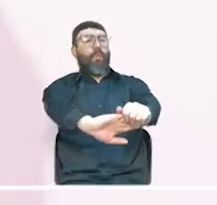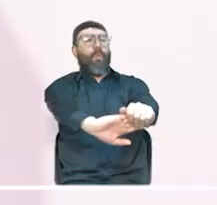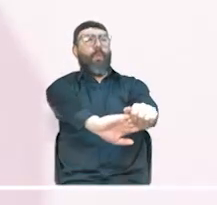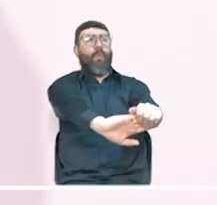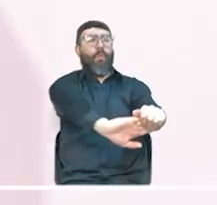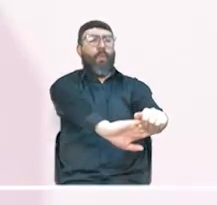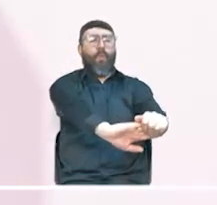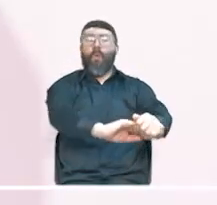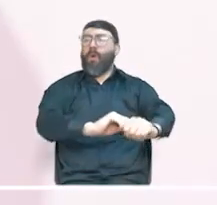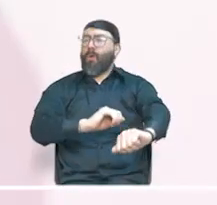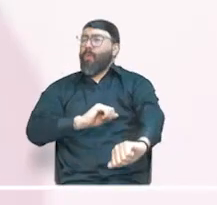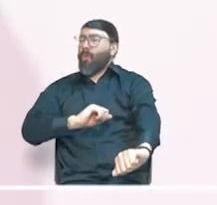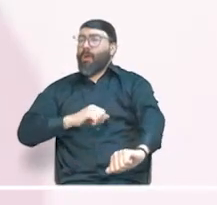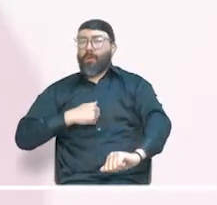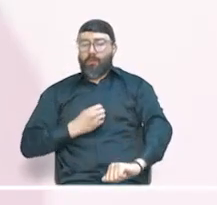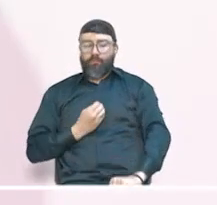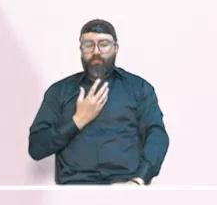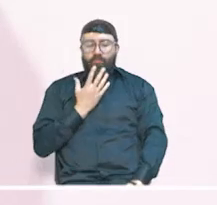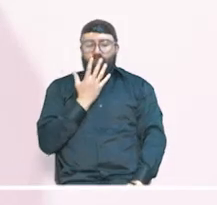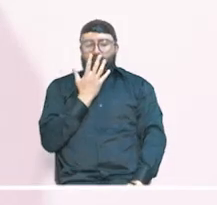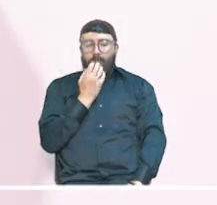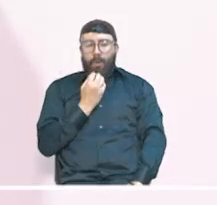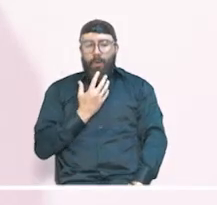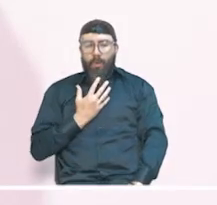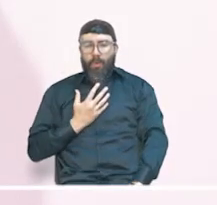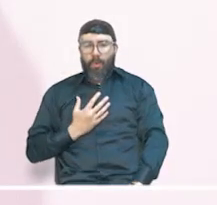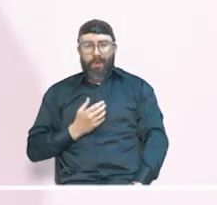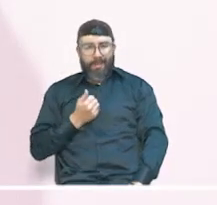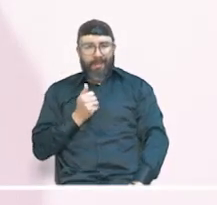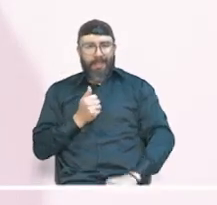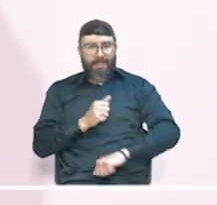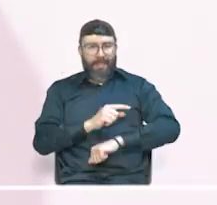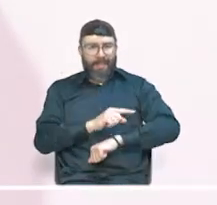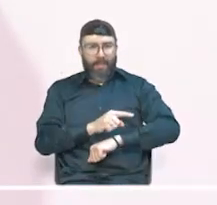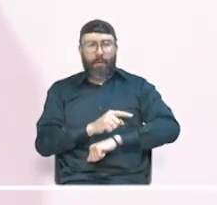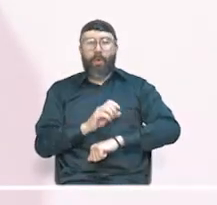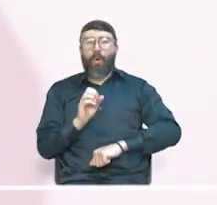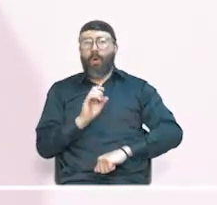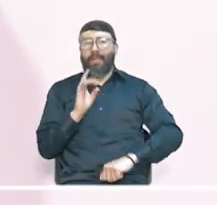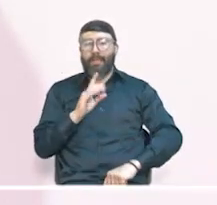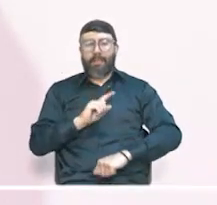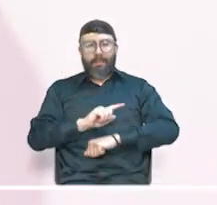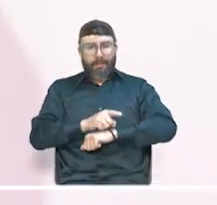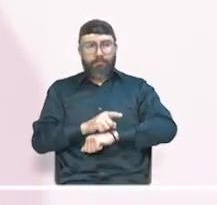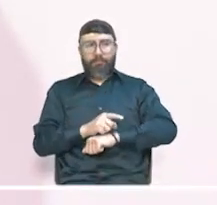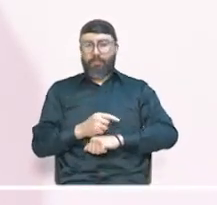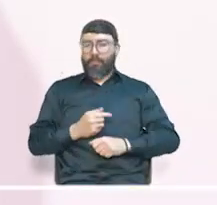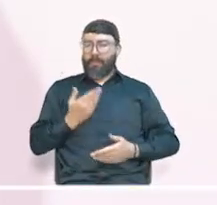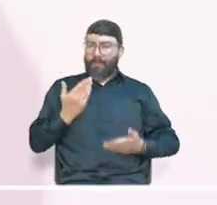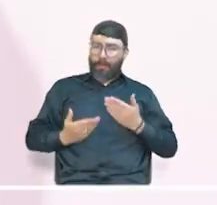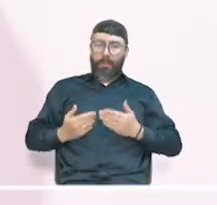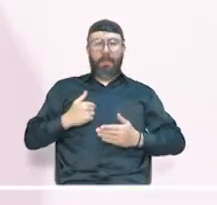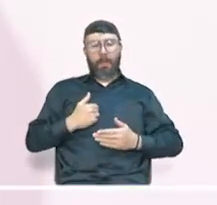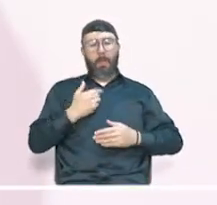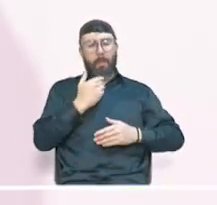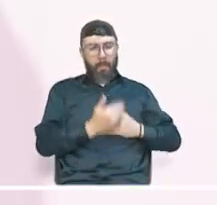respirando, puedo mantenerla, por ejemplo, de 10 a 15 segundos, entonces lo voy rotando, entonces normalmente uno lo puede hacer